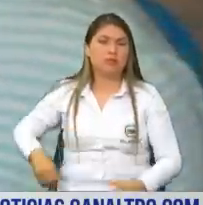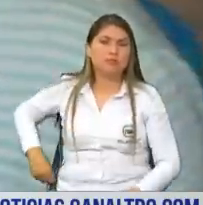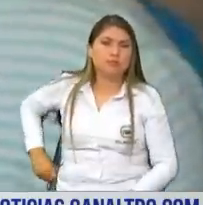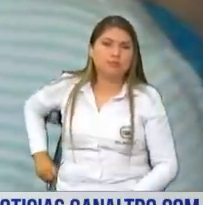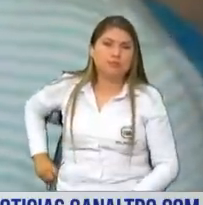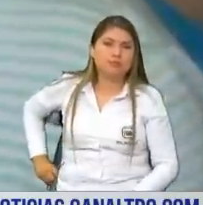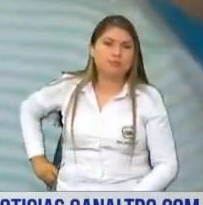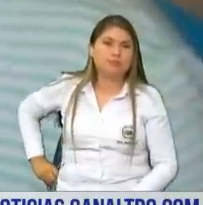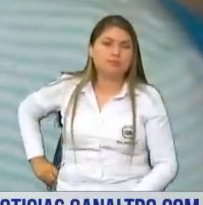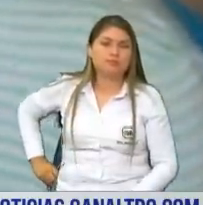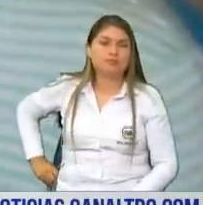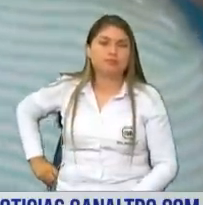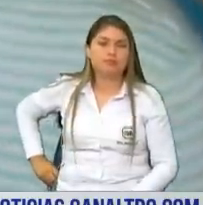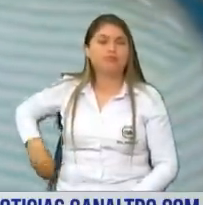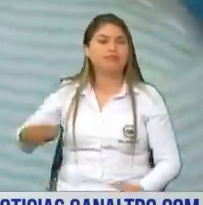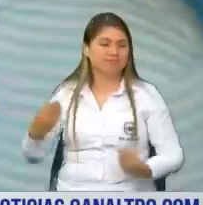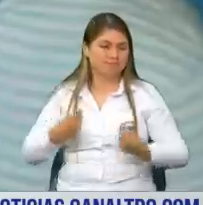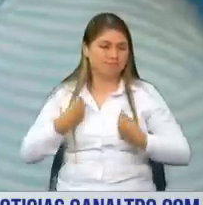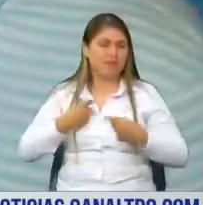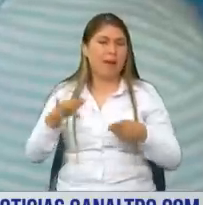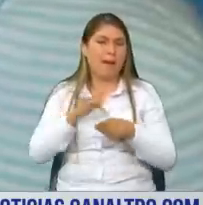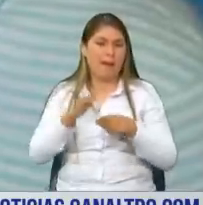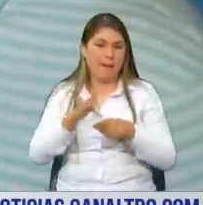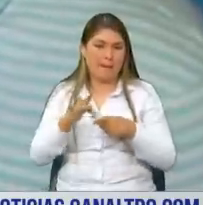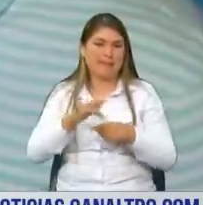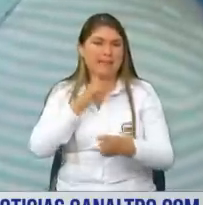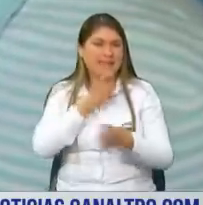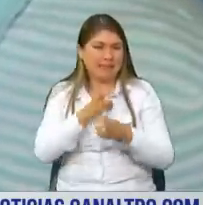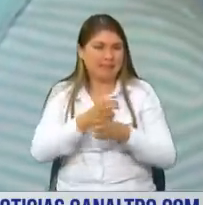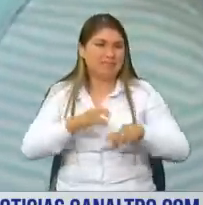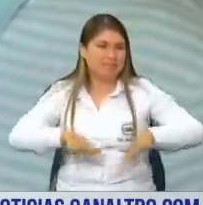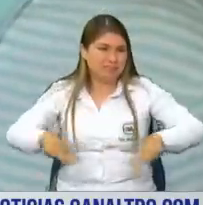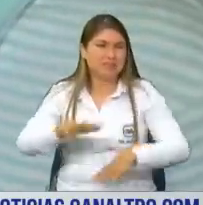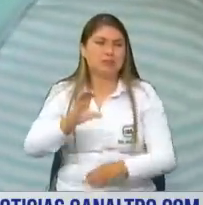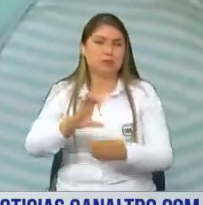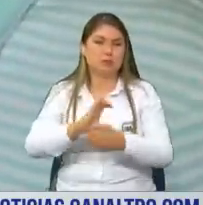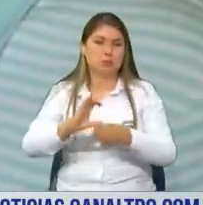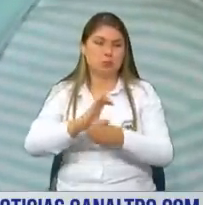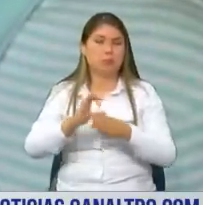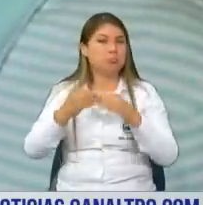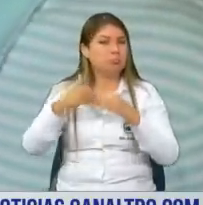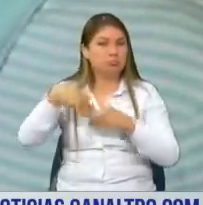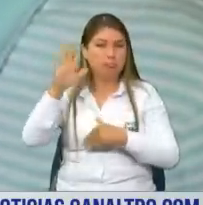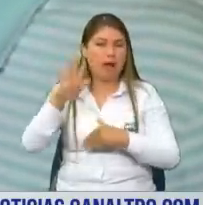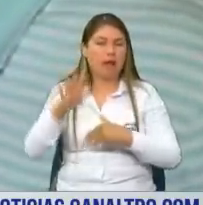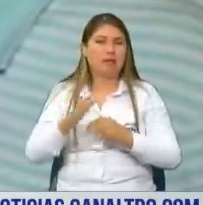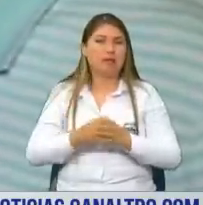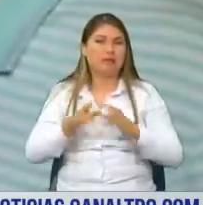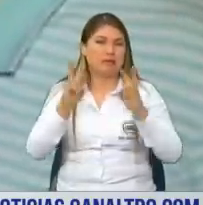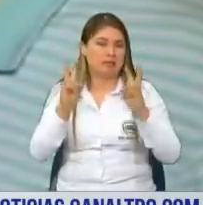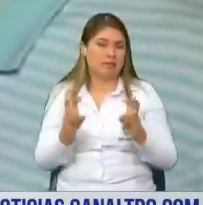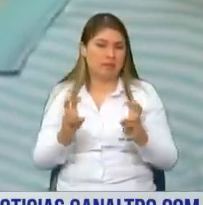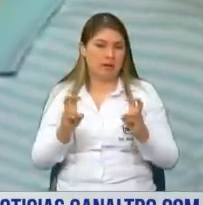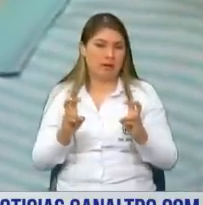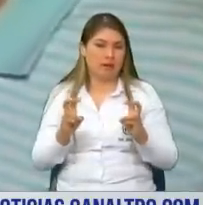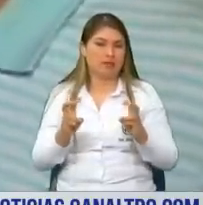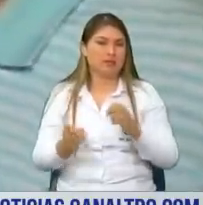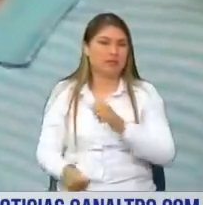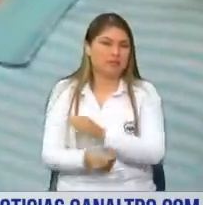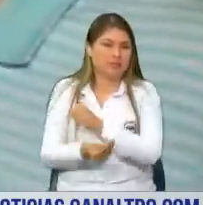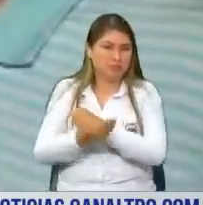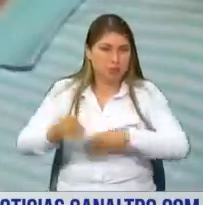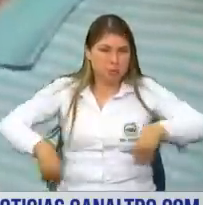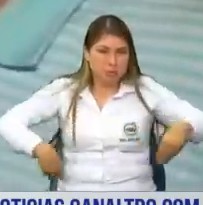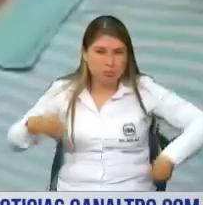viviente y permanente de tantas dificultades en la ciudad sobre todo en el ejercicio del tema corrupción